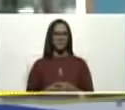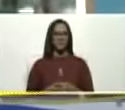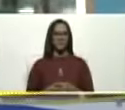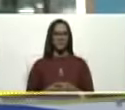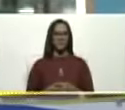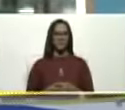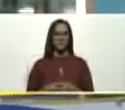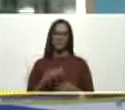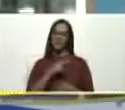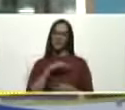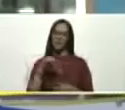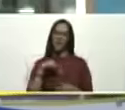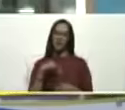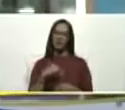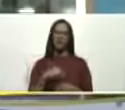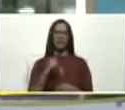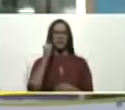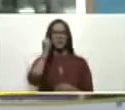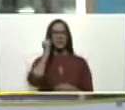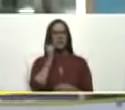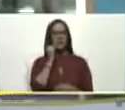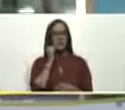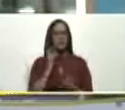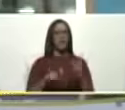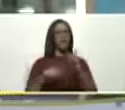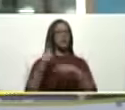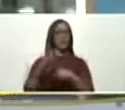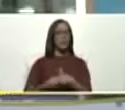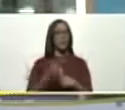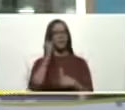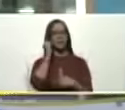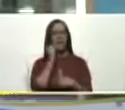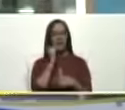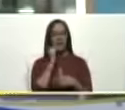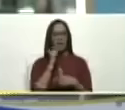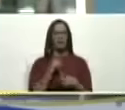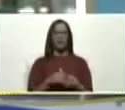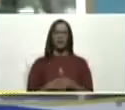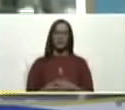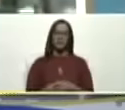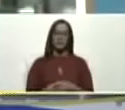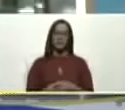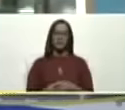Nuestro gran mariscal, quien sería después el gran mariscal de Ayacucho,